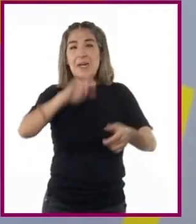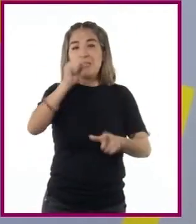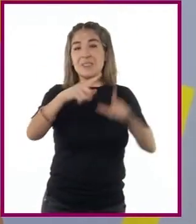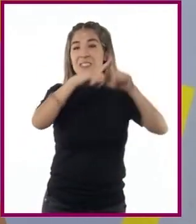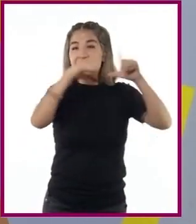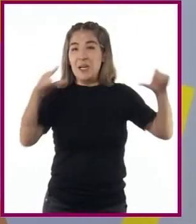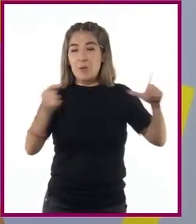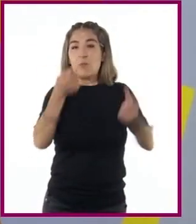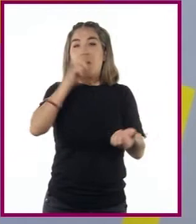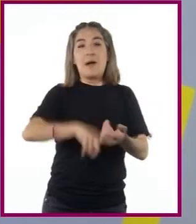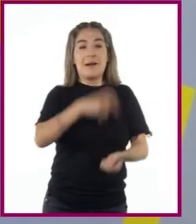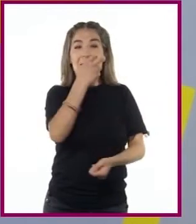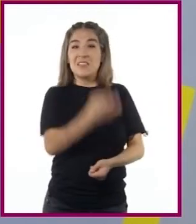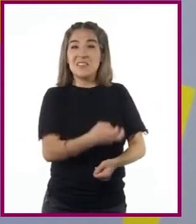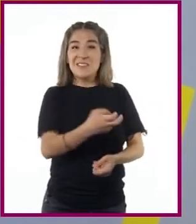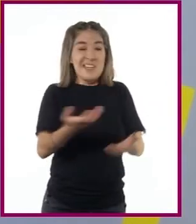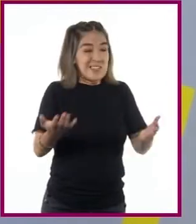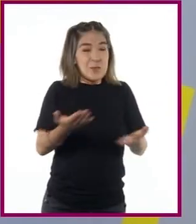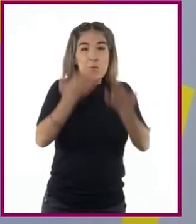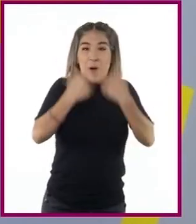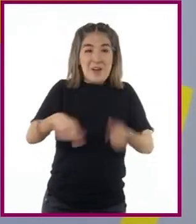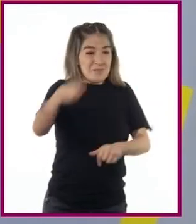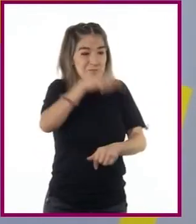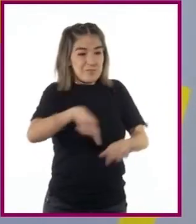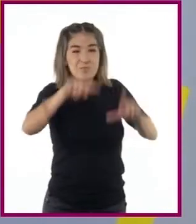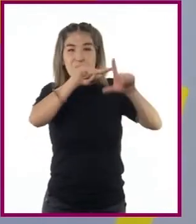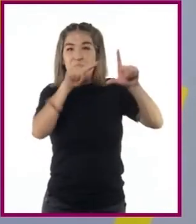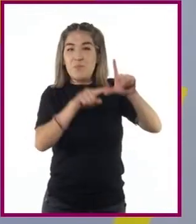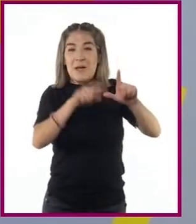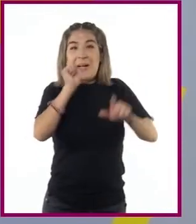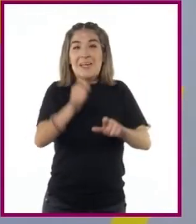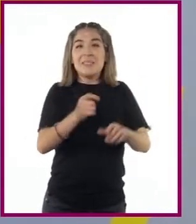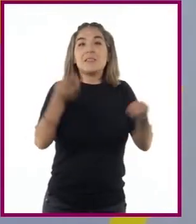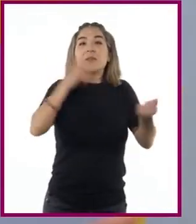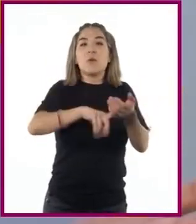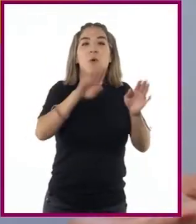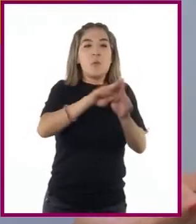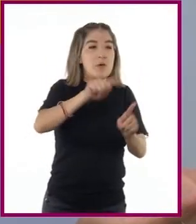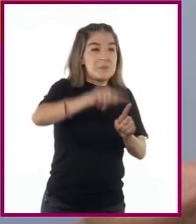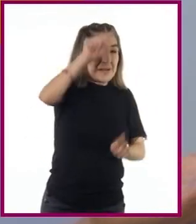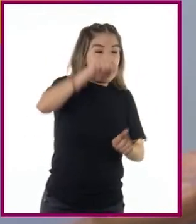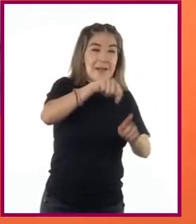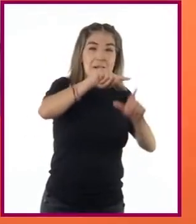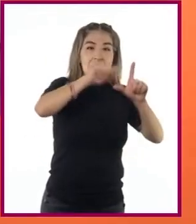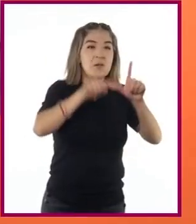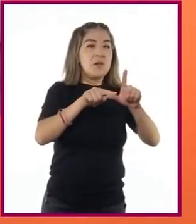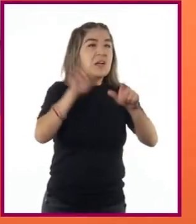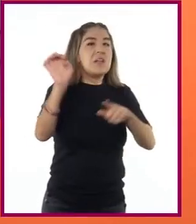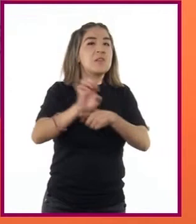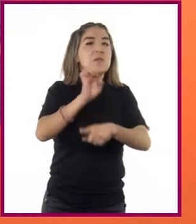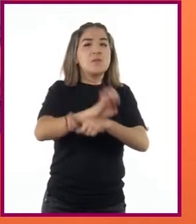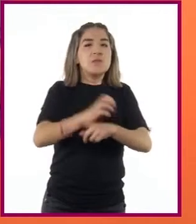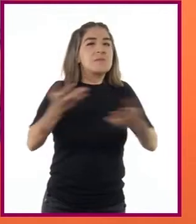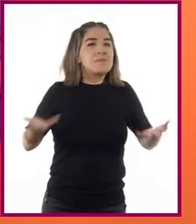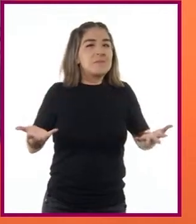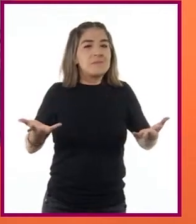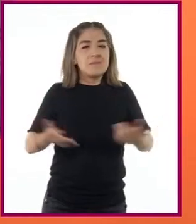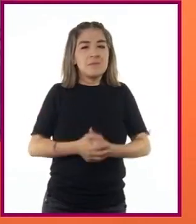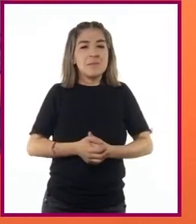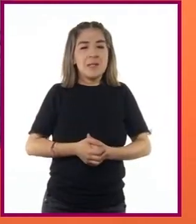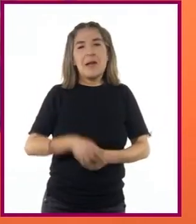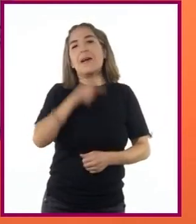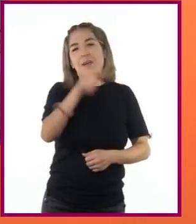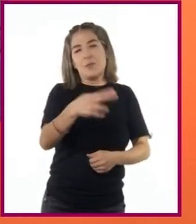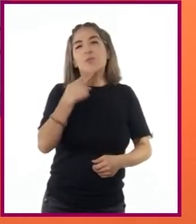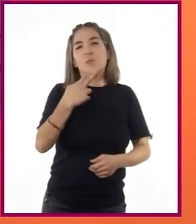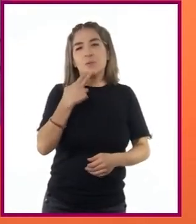rectángulo y ningún ángulo aparte del ángulo recto, entonces Pues se utiliza